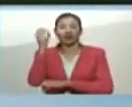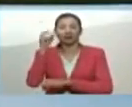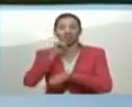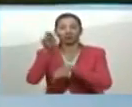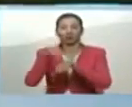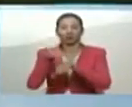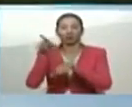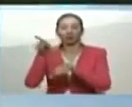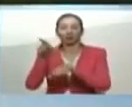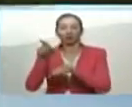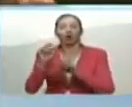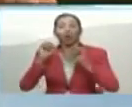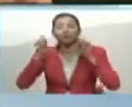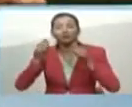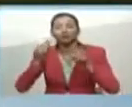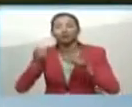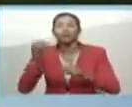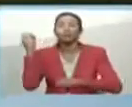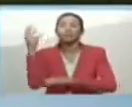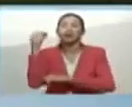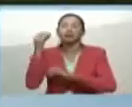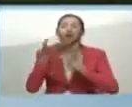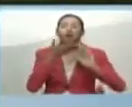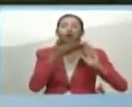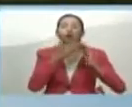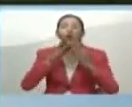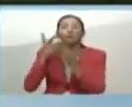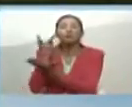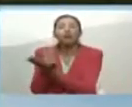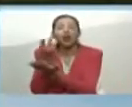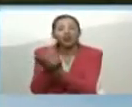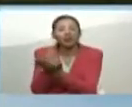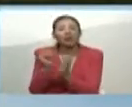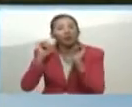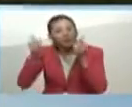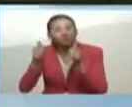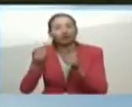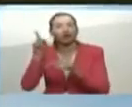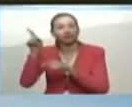Parlamento Comunal, y yo le voy a dar todo el poder al Parlamento Comunal.